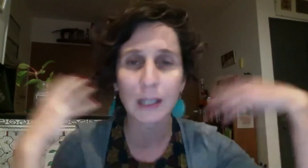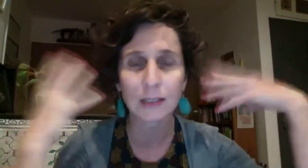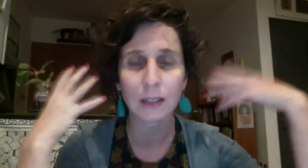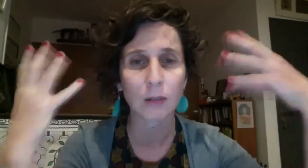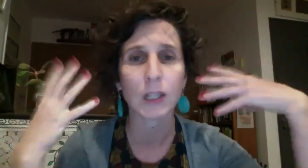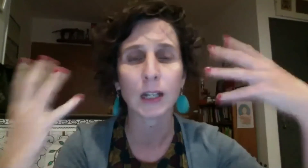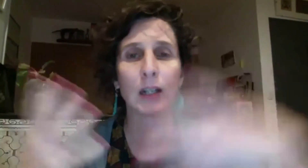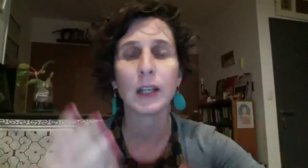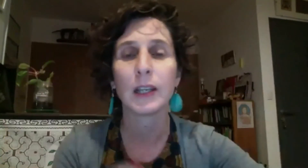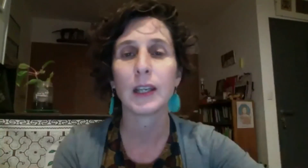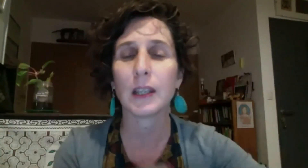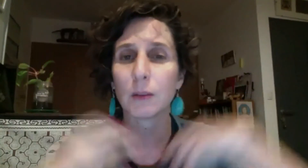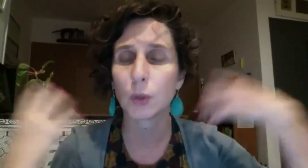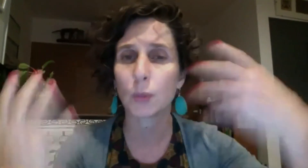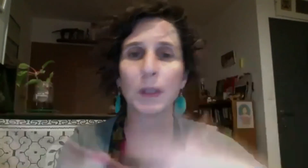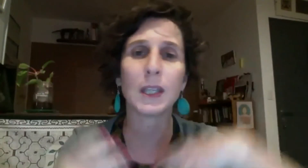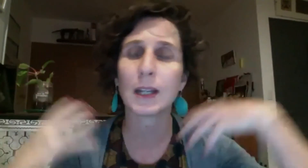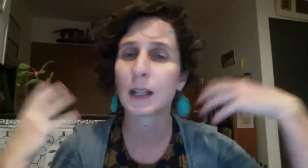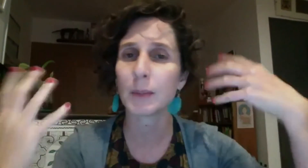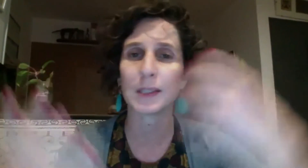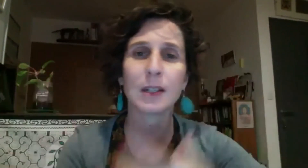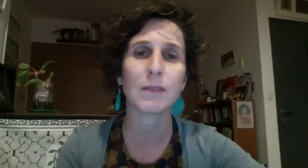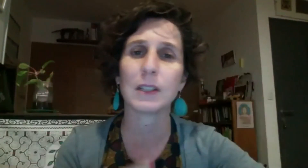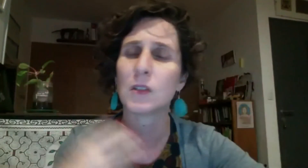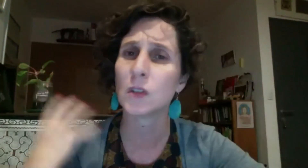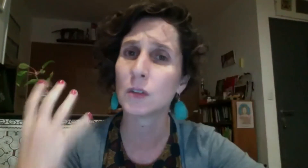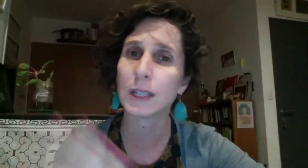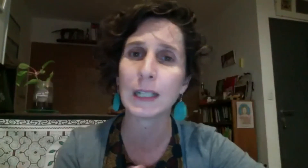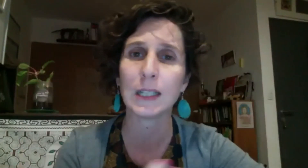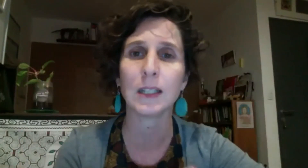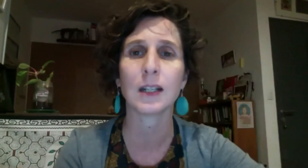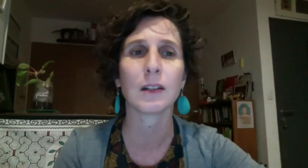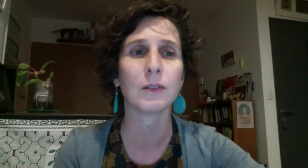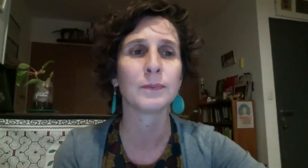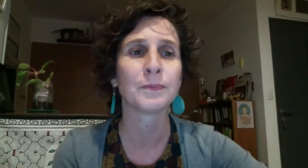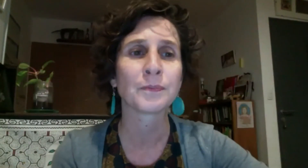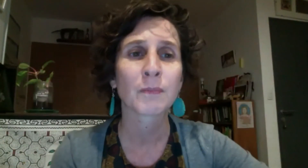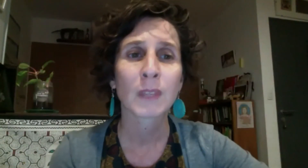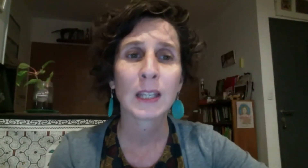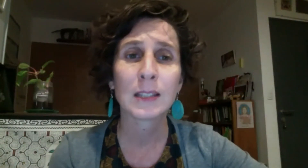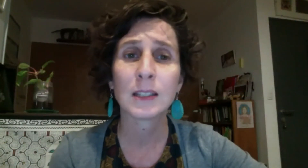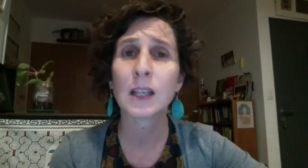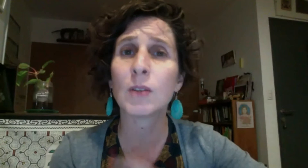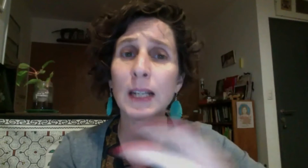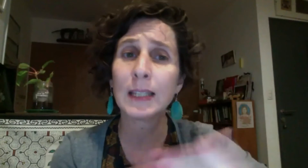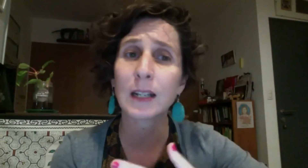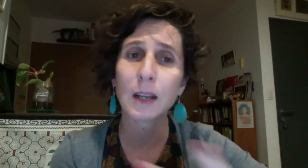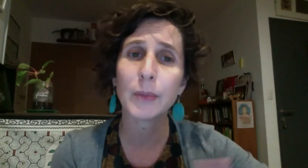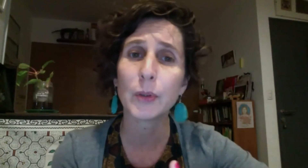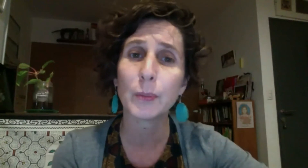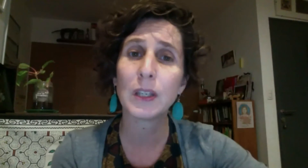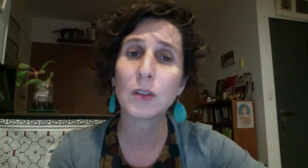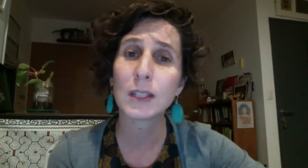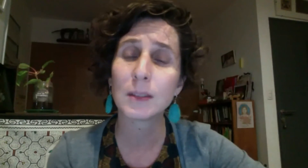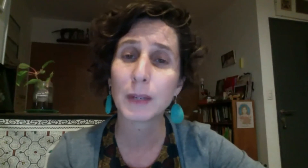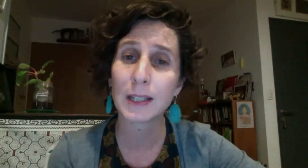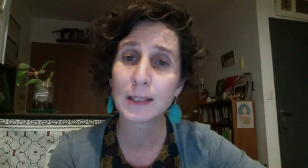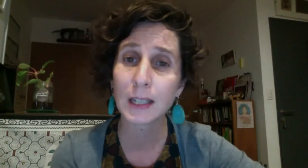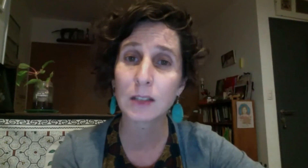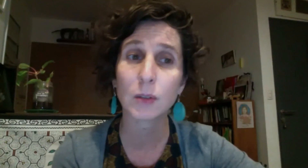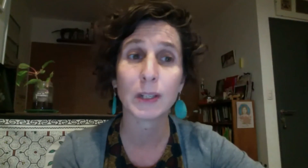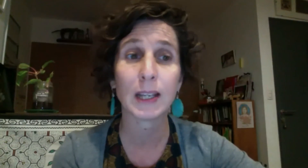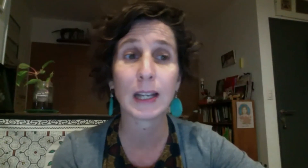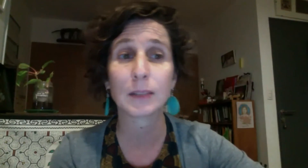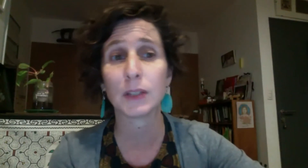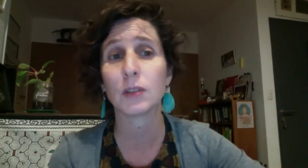Para desarrollar autonomía, capacidad de reflexión, crítica, ¿no? Es decir, que con el intercambio de opiniones y